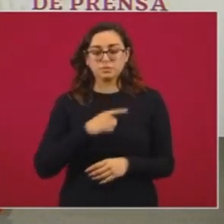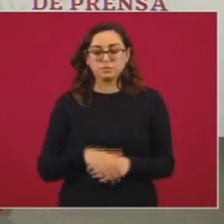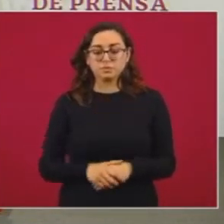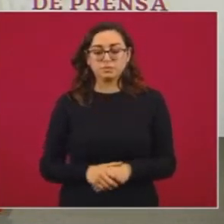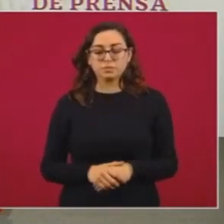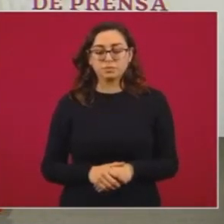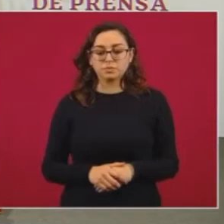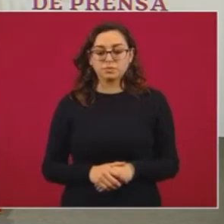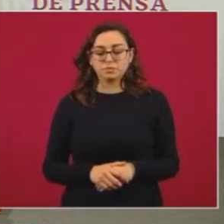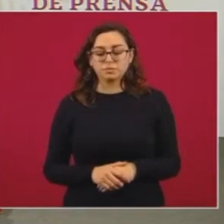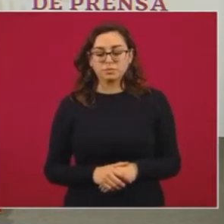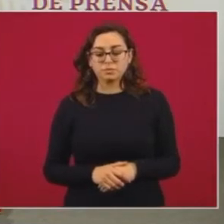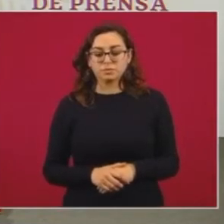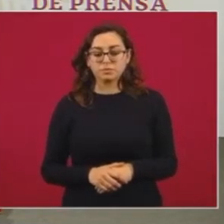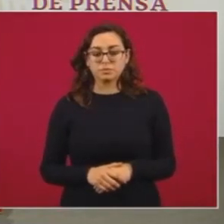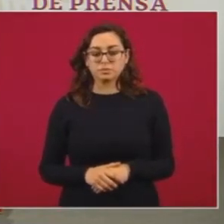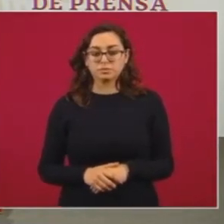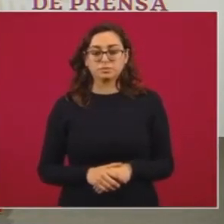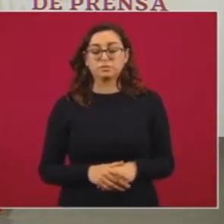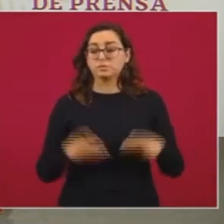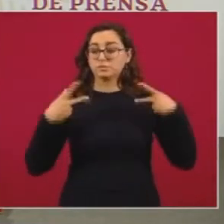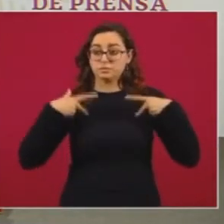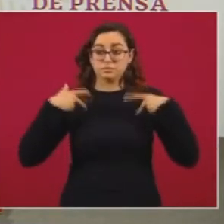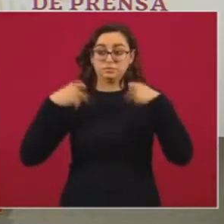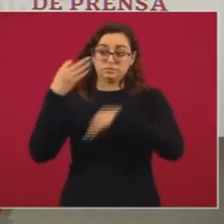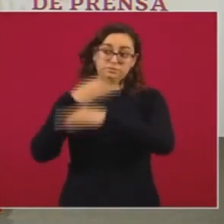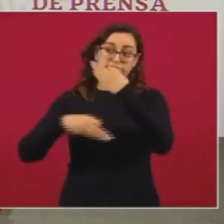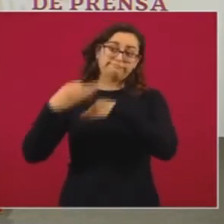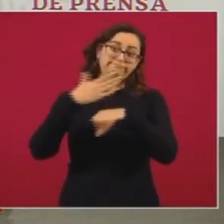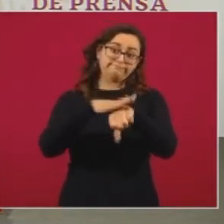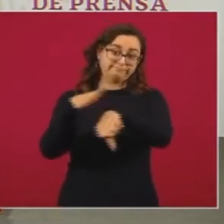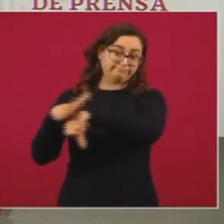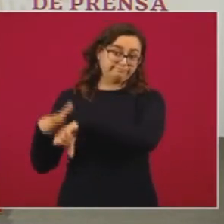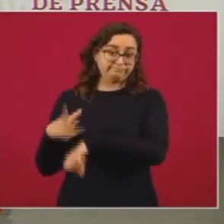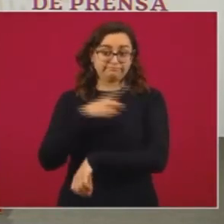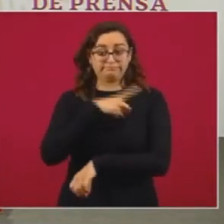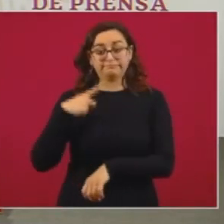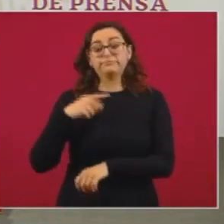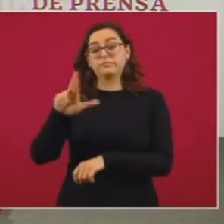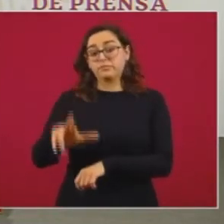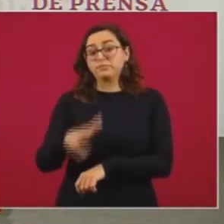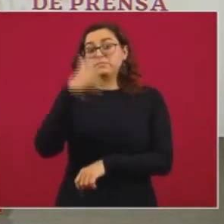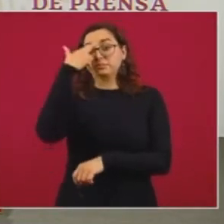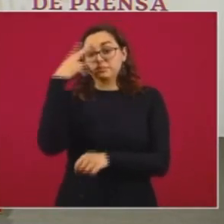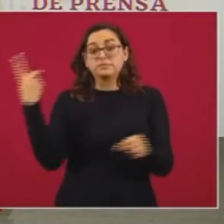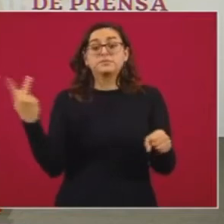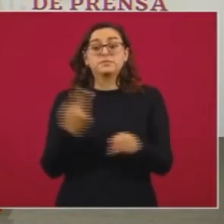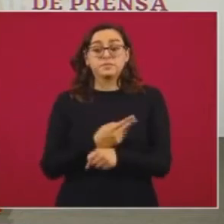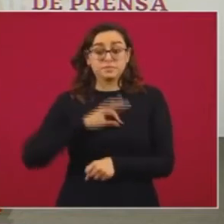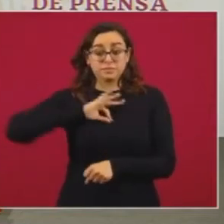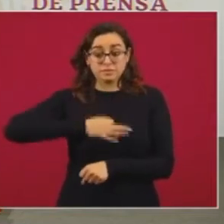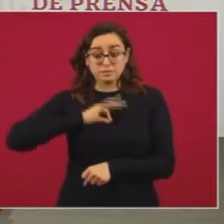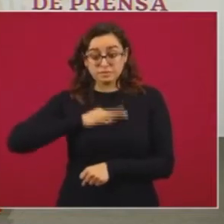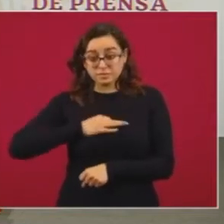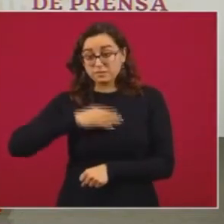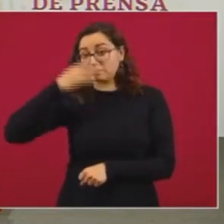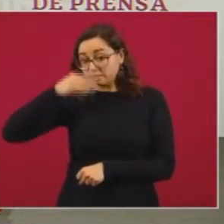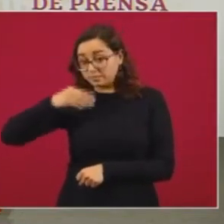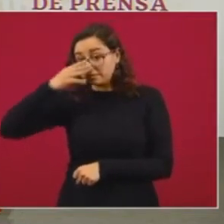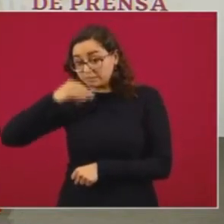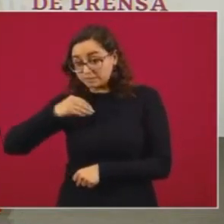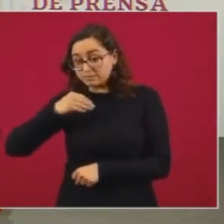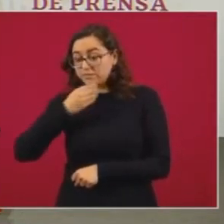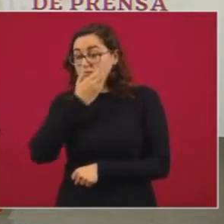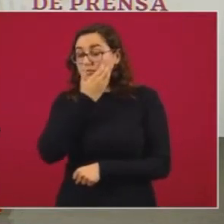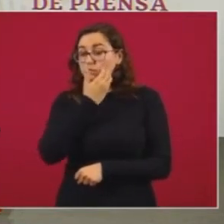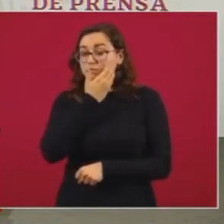de recordar, y eso es importante para toda la población, que las diferentes enfermedades respiratorias tienen prácticamente un